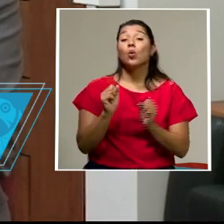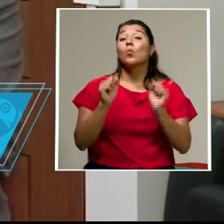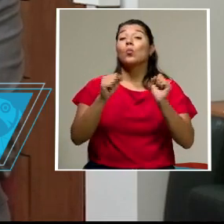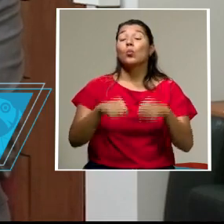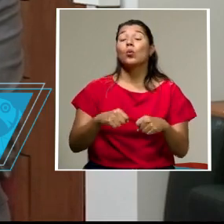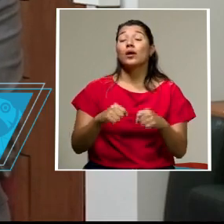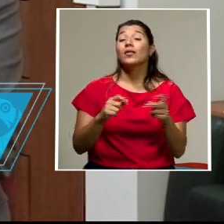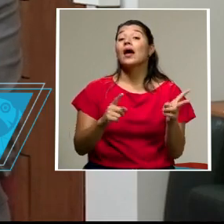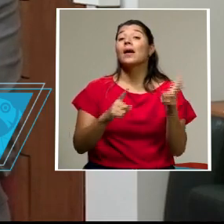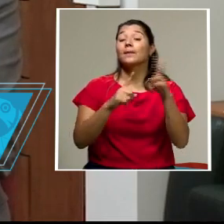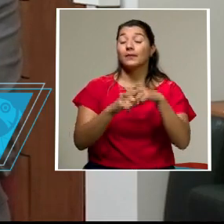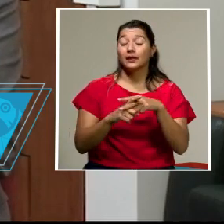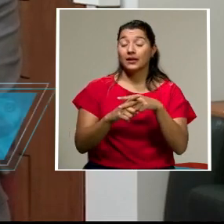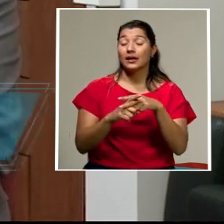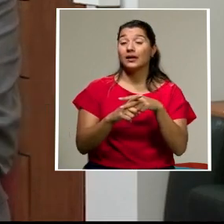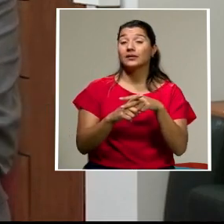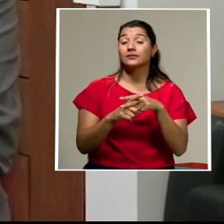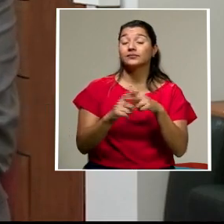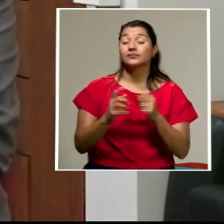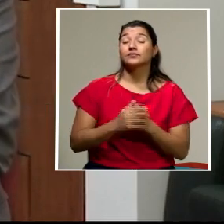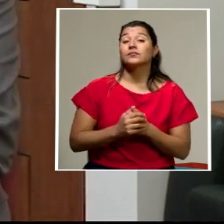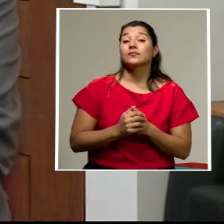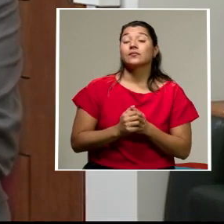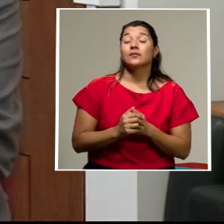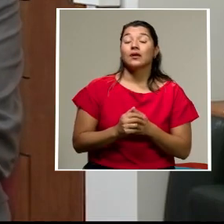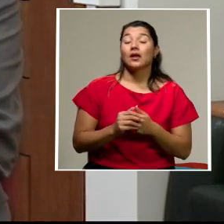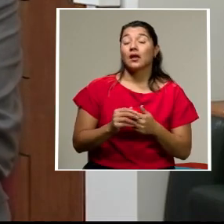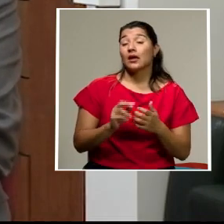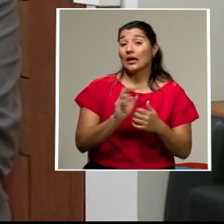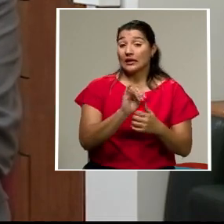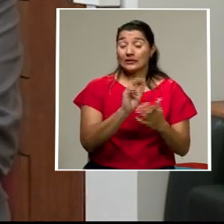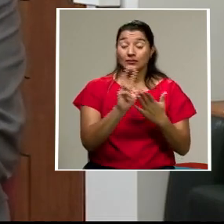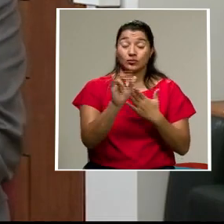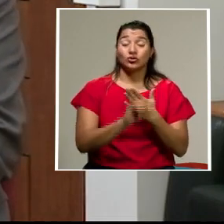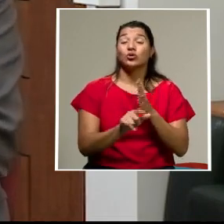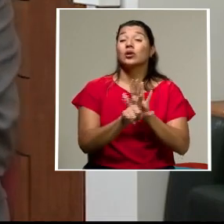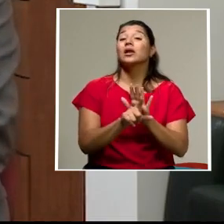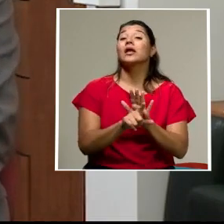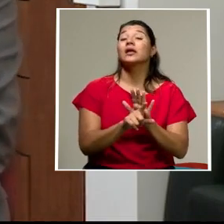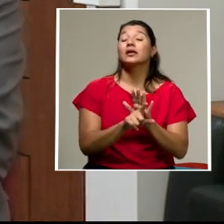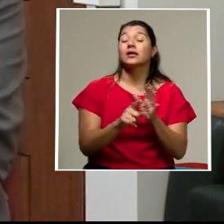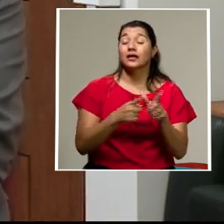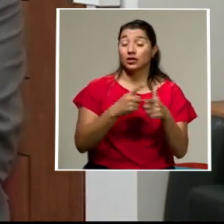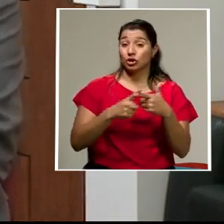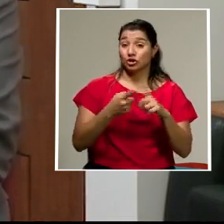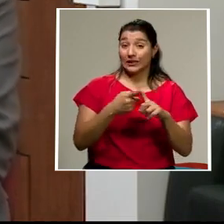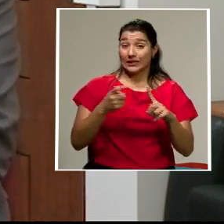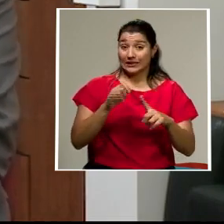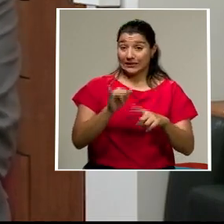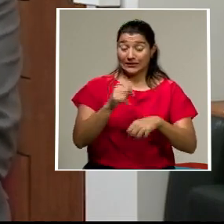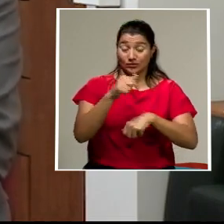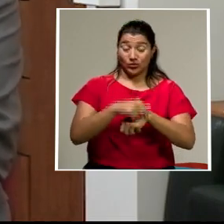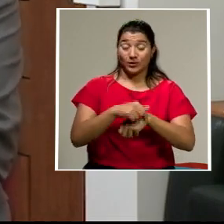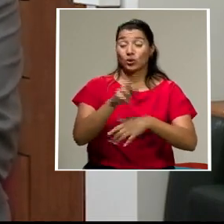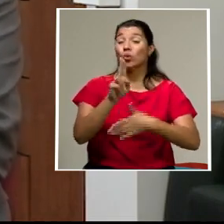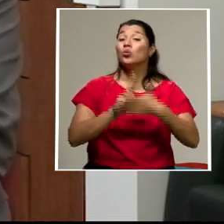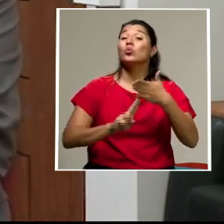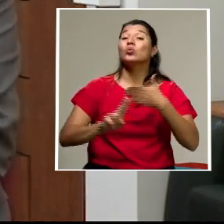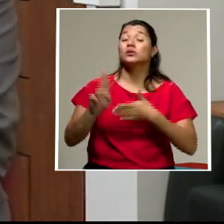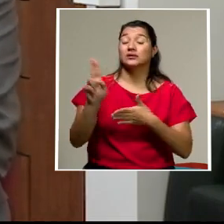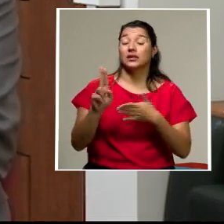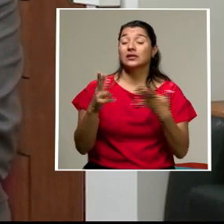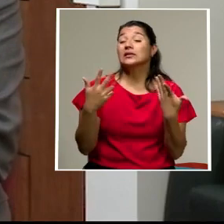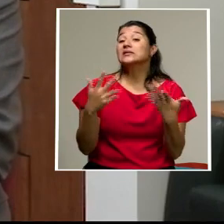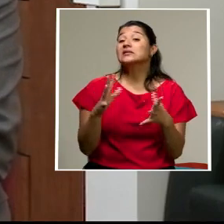los principios de este proyecto de ley. A partir de ese momento ya las universidades pues